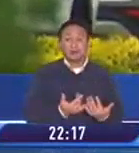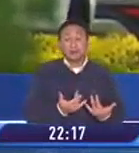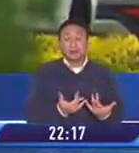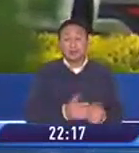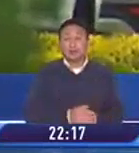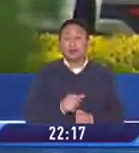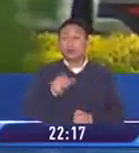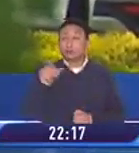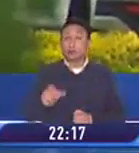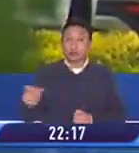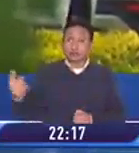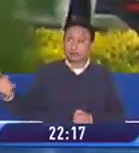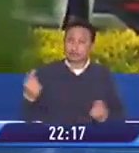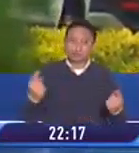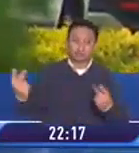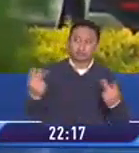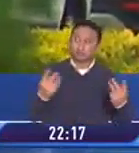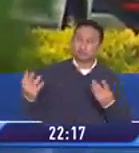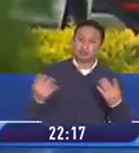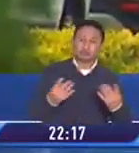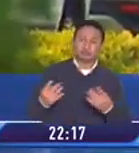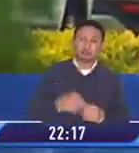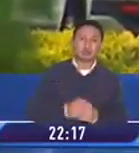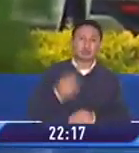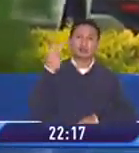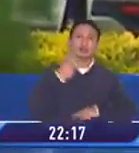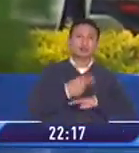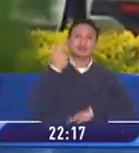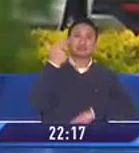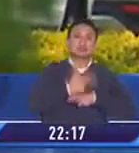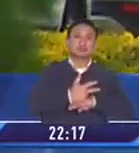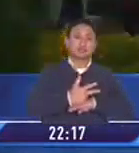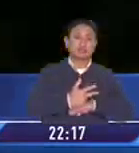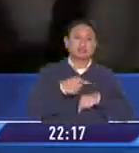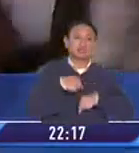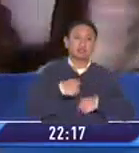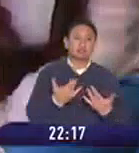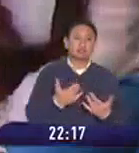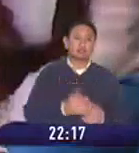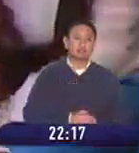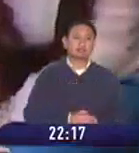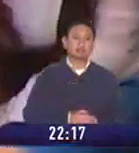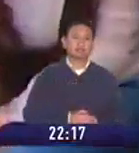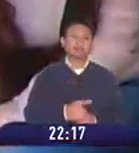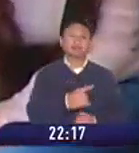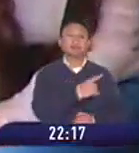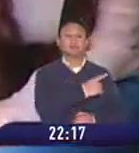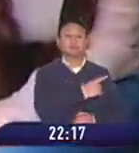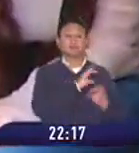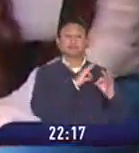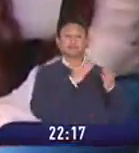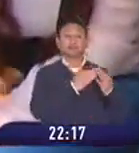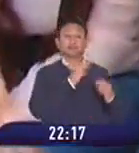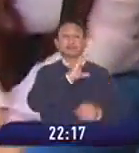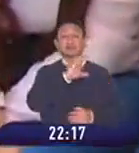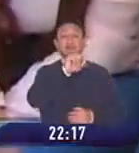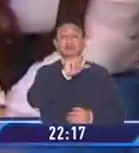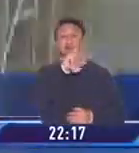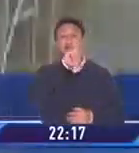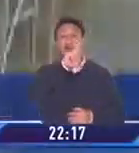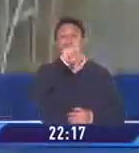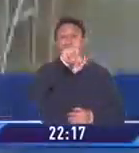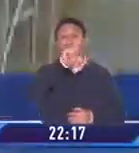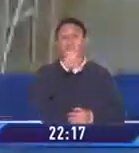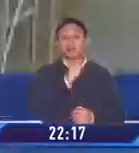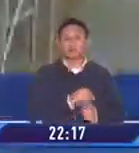otras partes que vienen están a veces 2 días, 3 días, queriendo sacar su cadáver. Es el caso para familiares de Carlos Castro, ciudadano